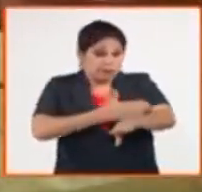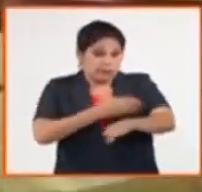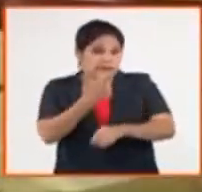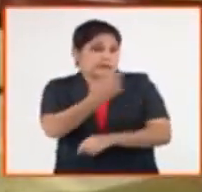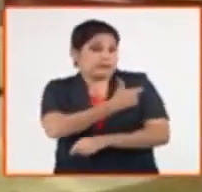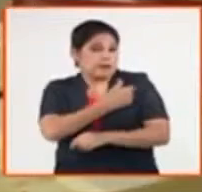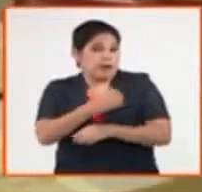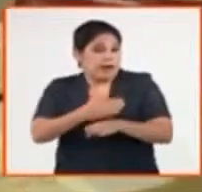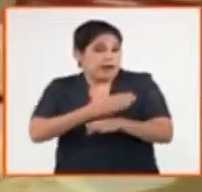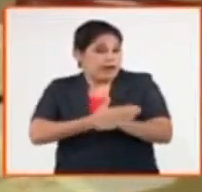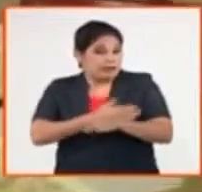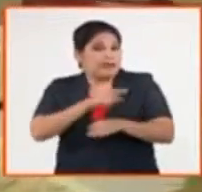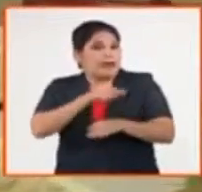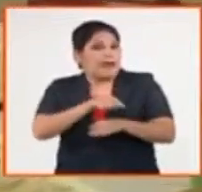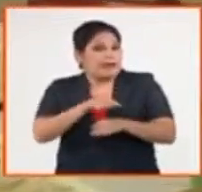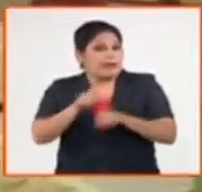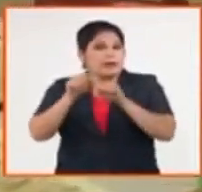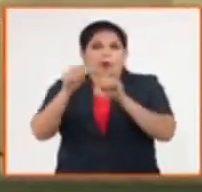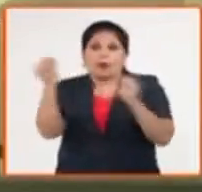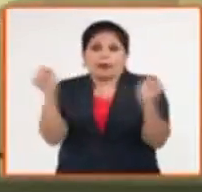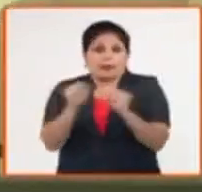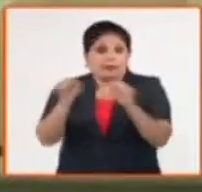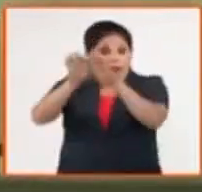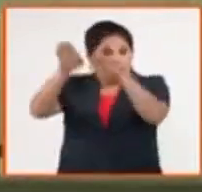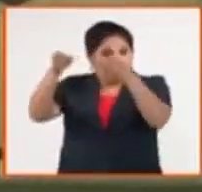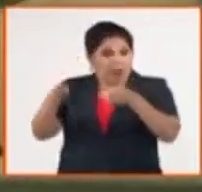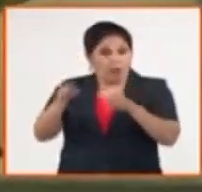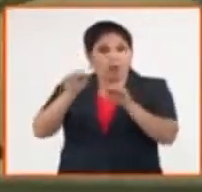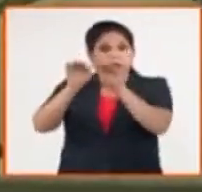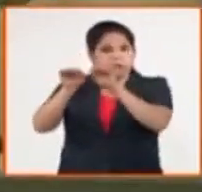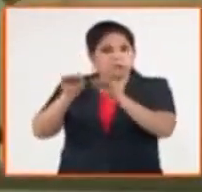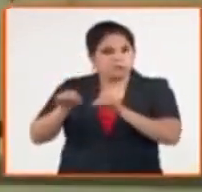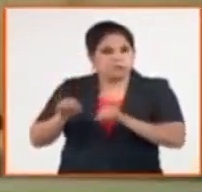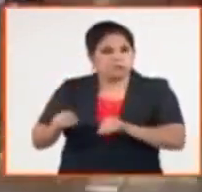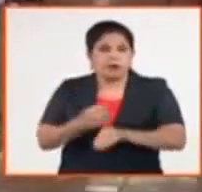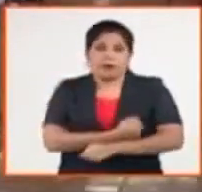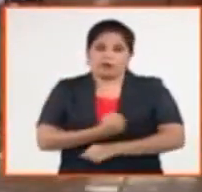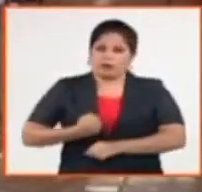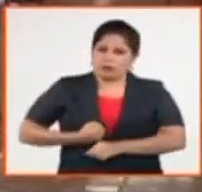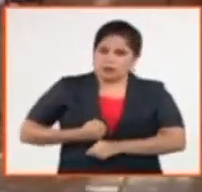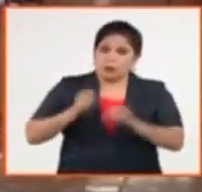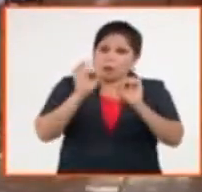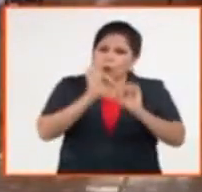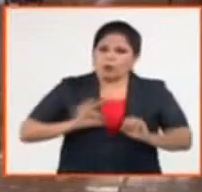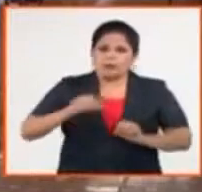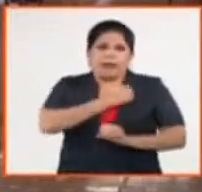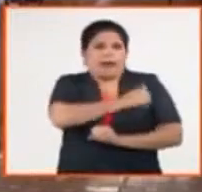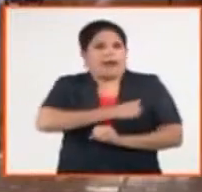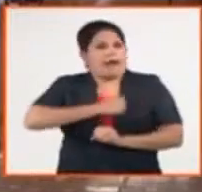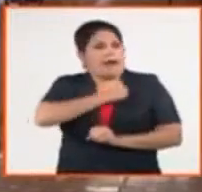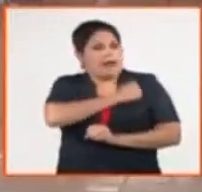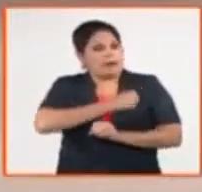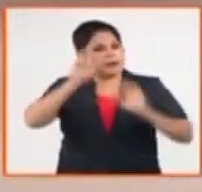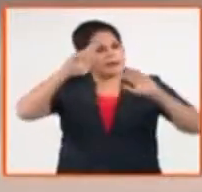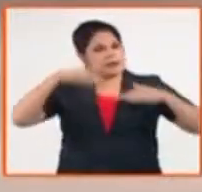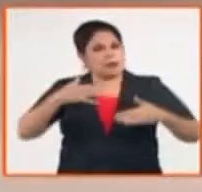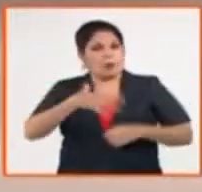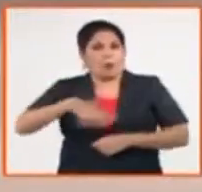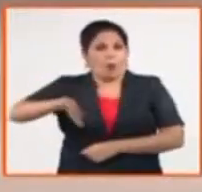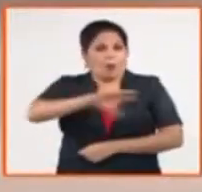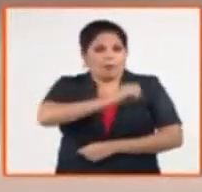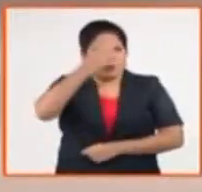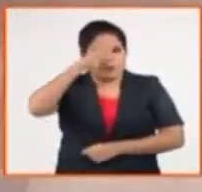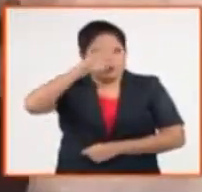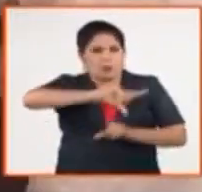artemiseño, exige de los hombres y mujeres de Encomed dosis de entrega, organización y amor por la salud de un país que batalla